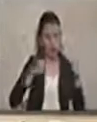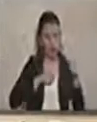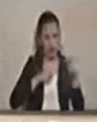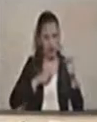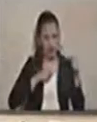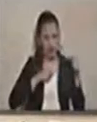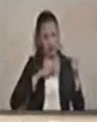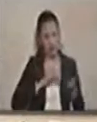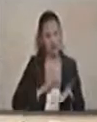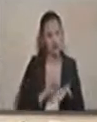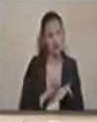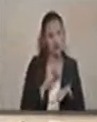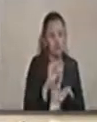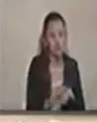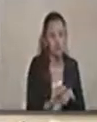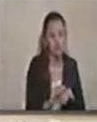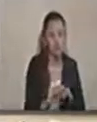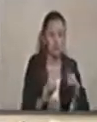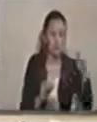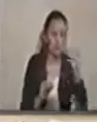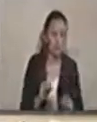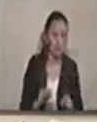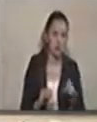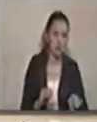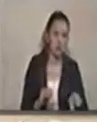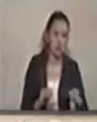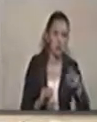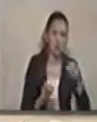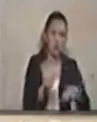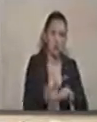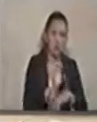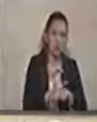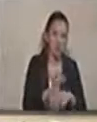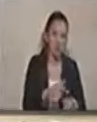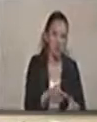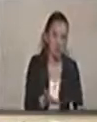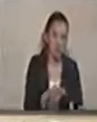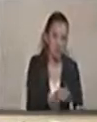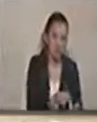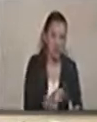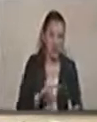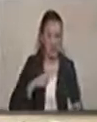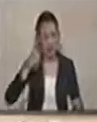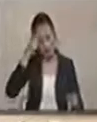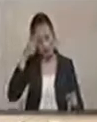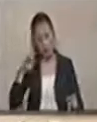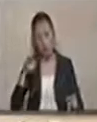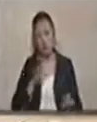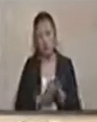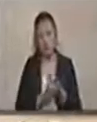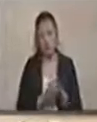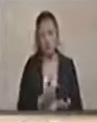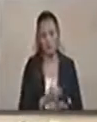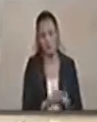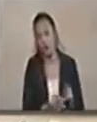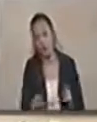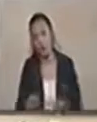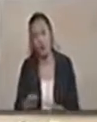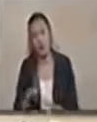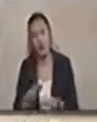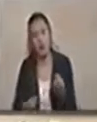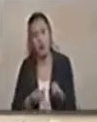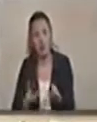a través de terceros autorizados por el Estado para hacerlo, pero no va a estar en manos de